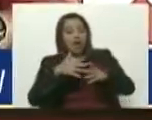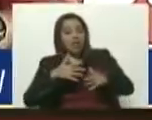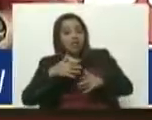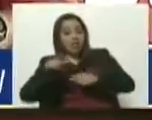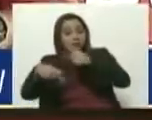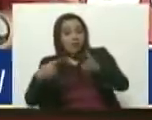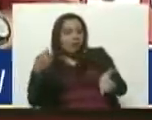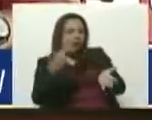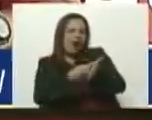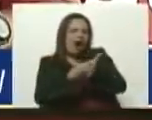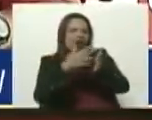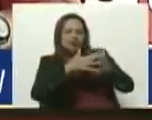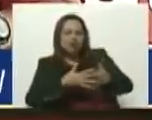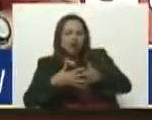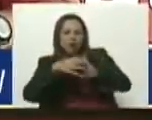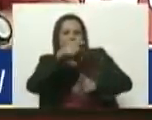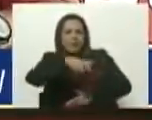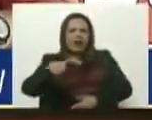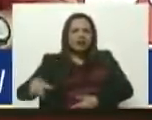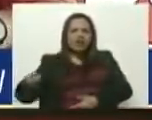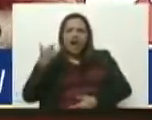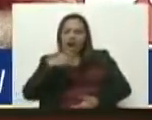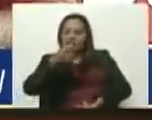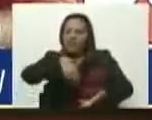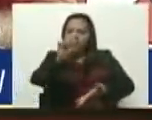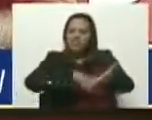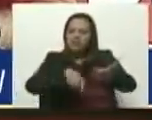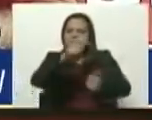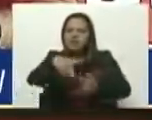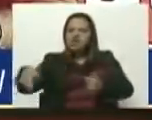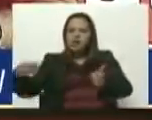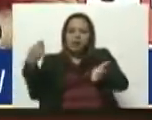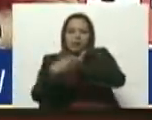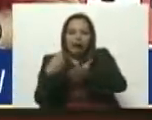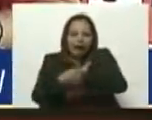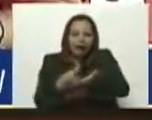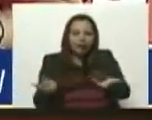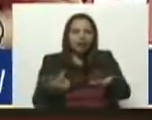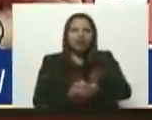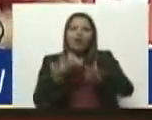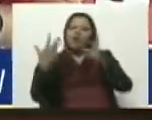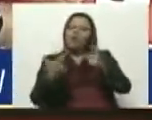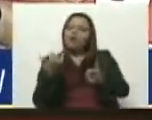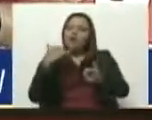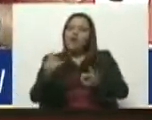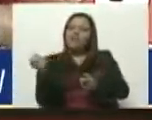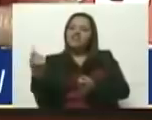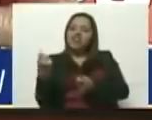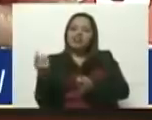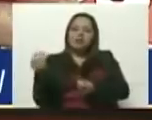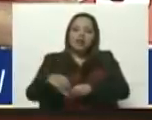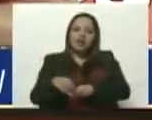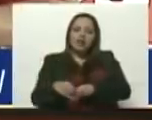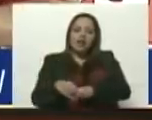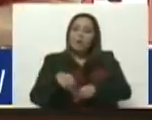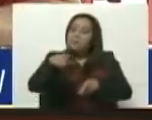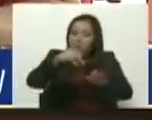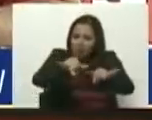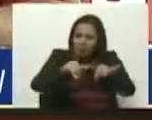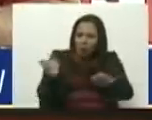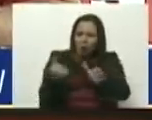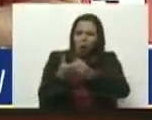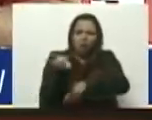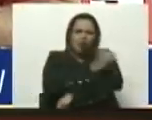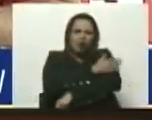dijo que lo contrataron está la firma de los que lo contrataron cuánto le quedaron debiendo es que se roban entre ellos